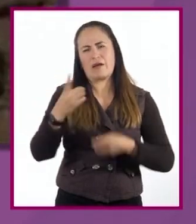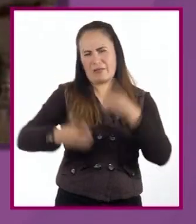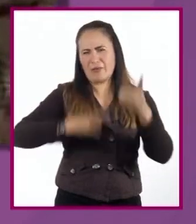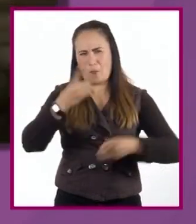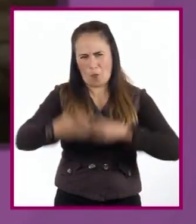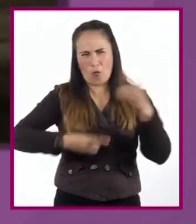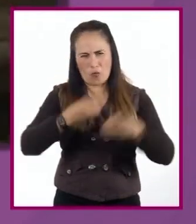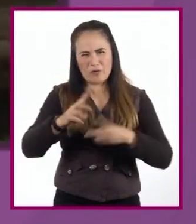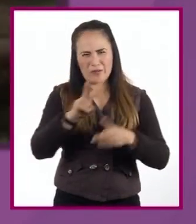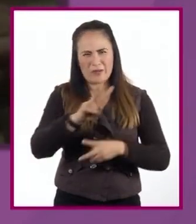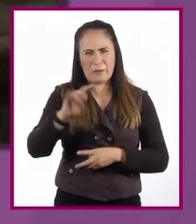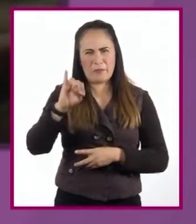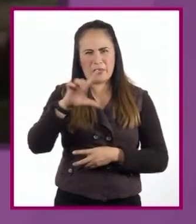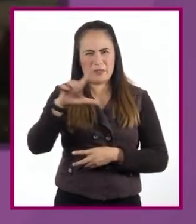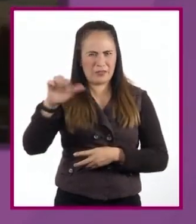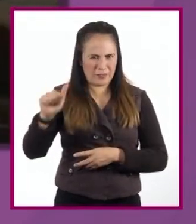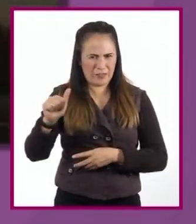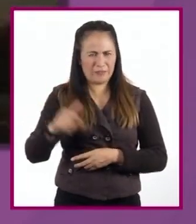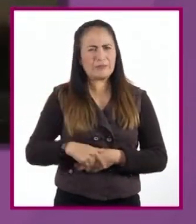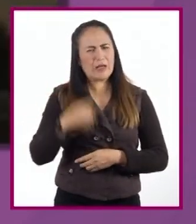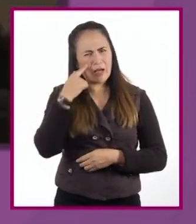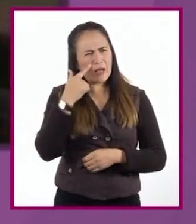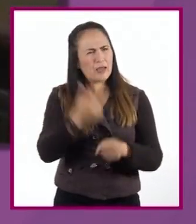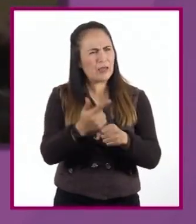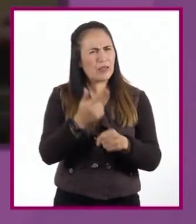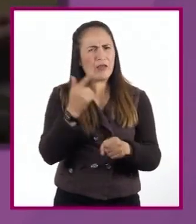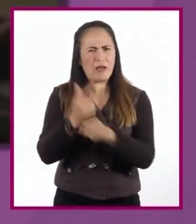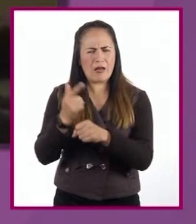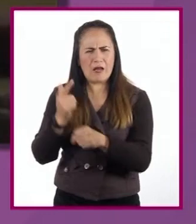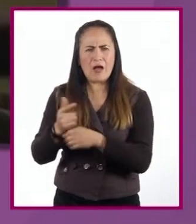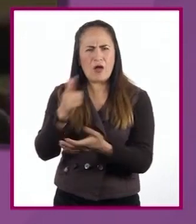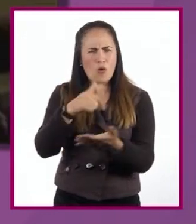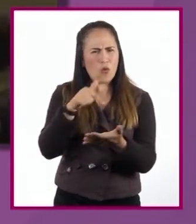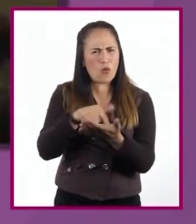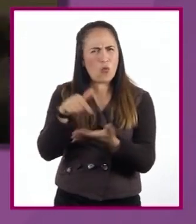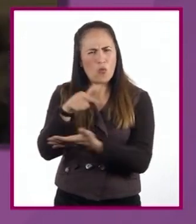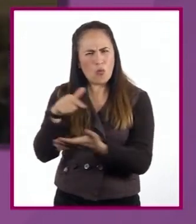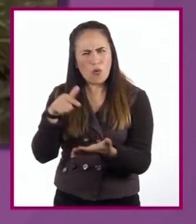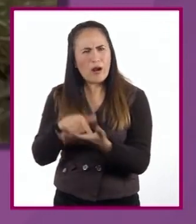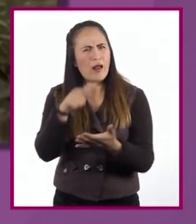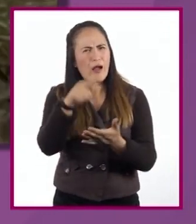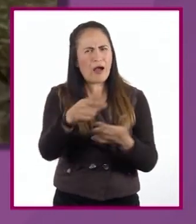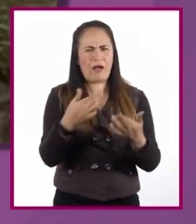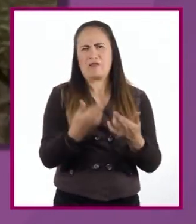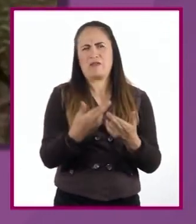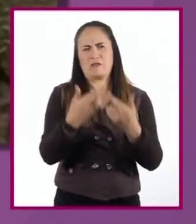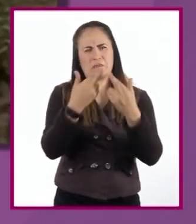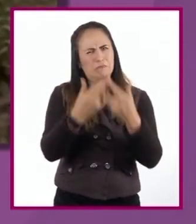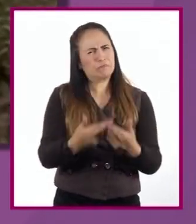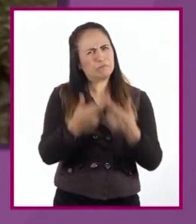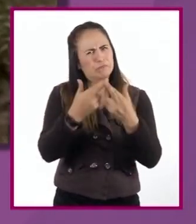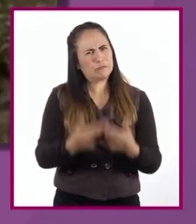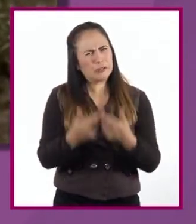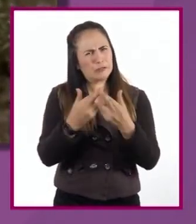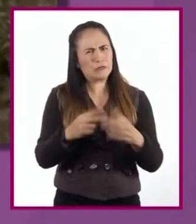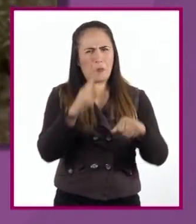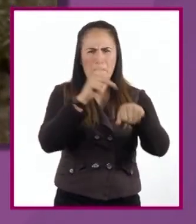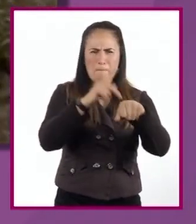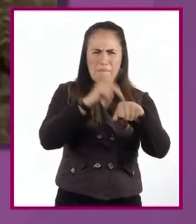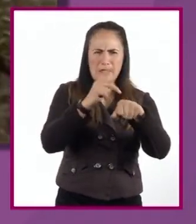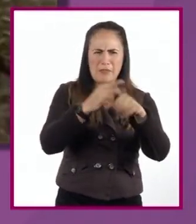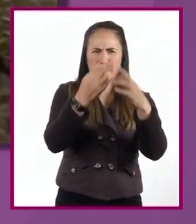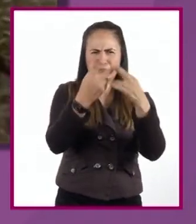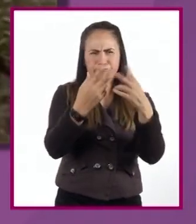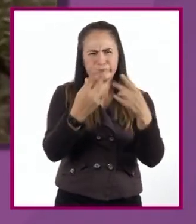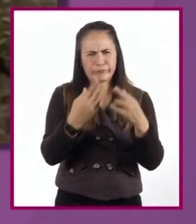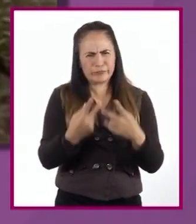Olímpica, que son espacios en donde se empiezan a identificar monumentos y que vamos a tener la presencia de varias áreas que hoy se le conocen